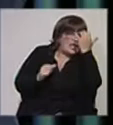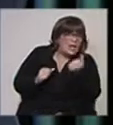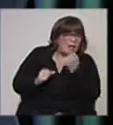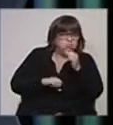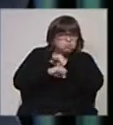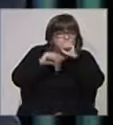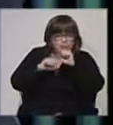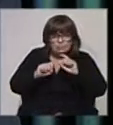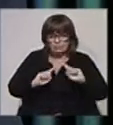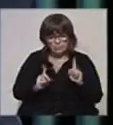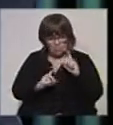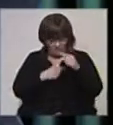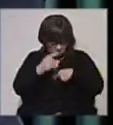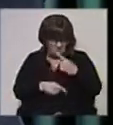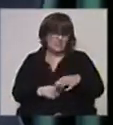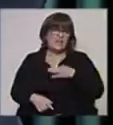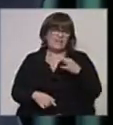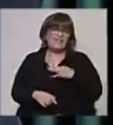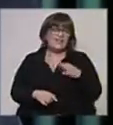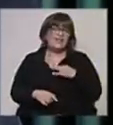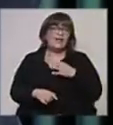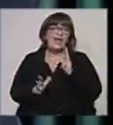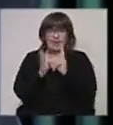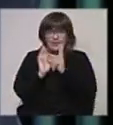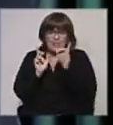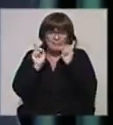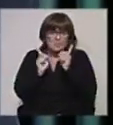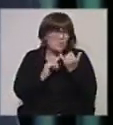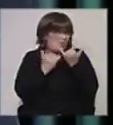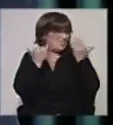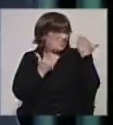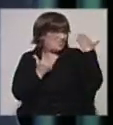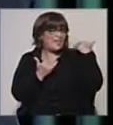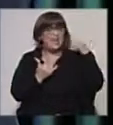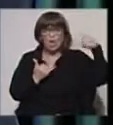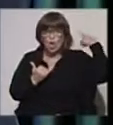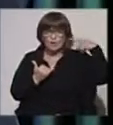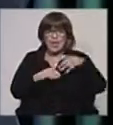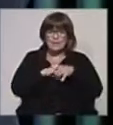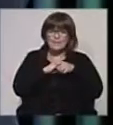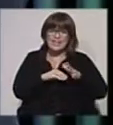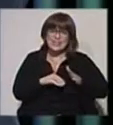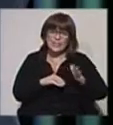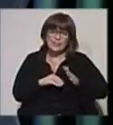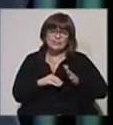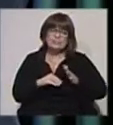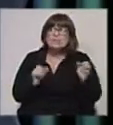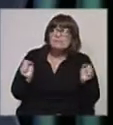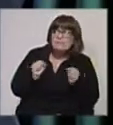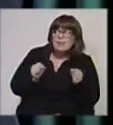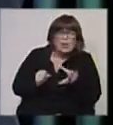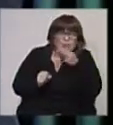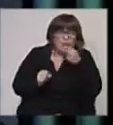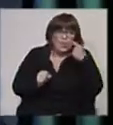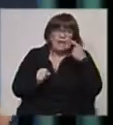La vida sigue. Y yo lo hablaba con una amiga en Londres el otro día de cómo no tenemos miedo al subirte al